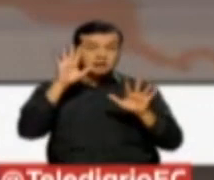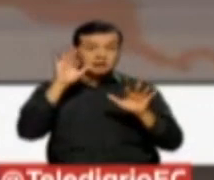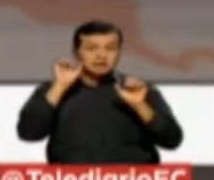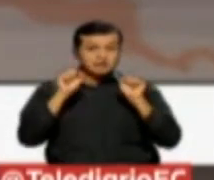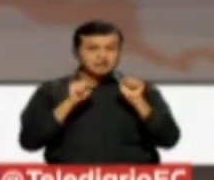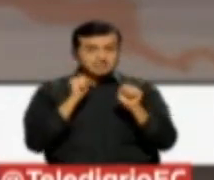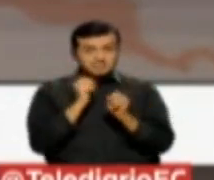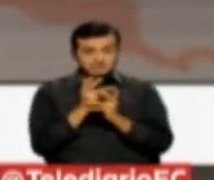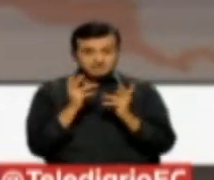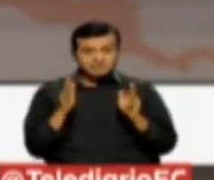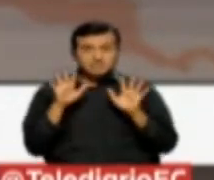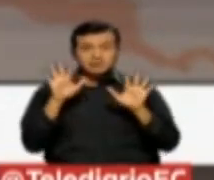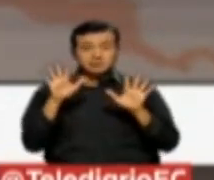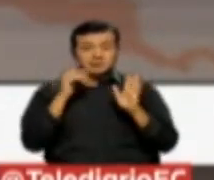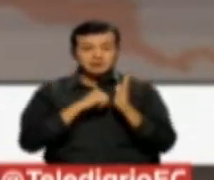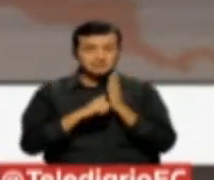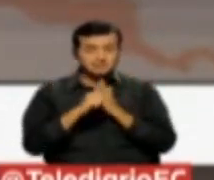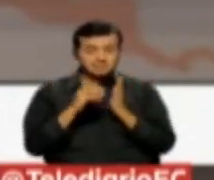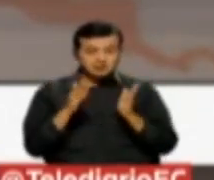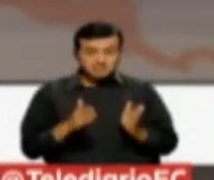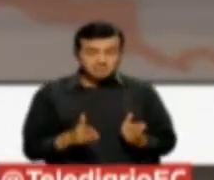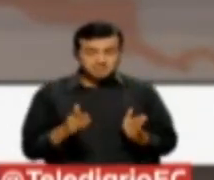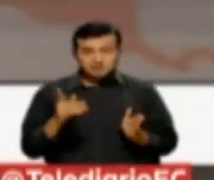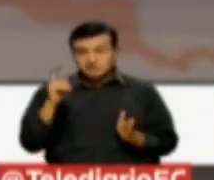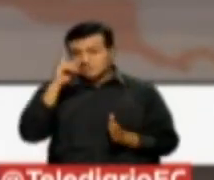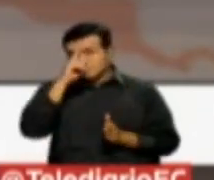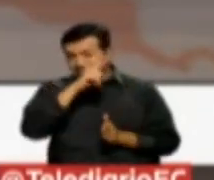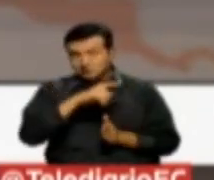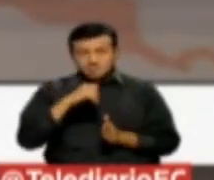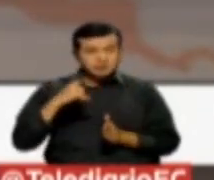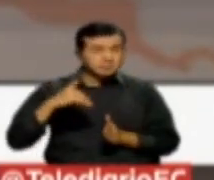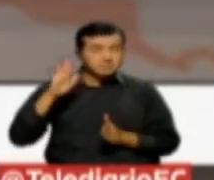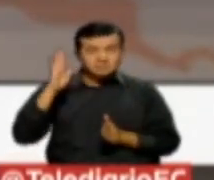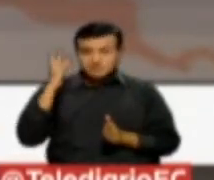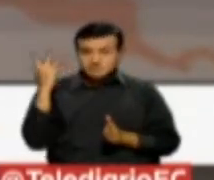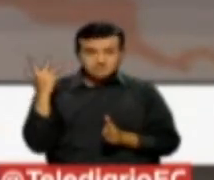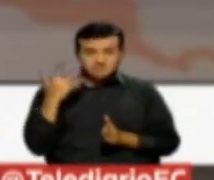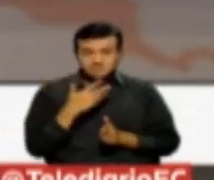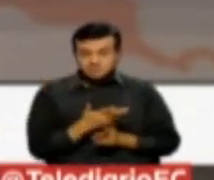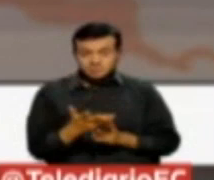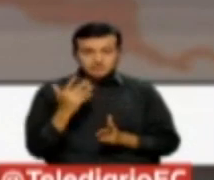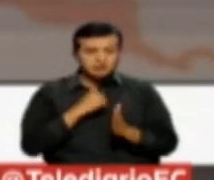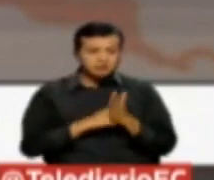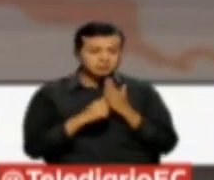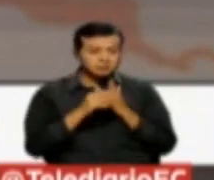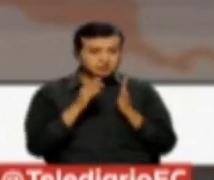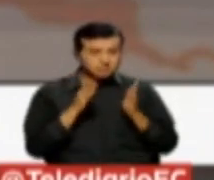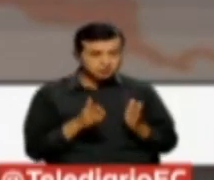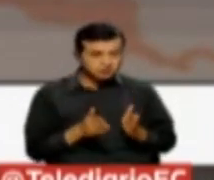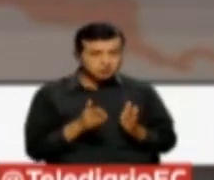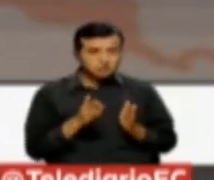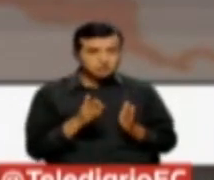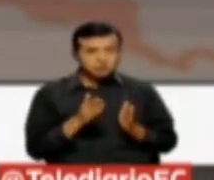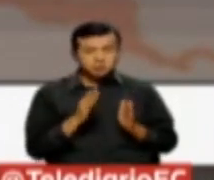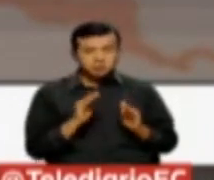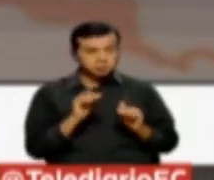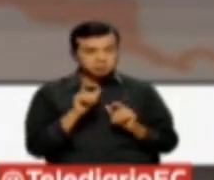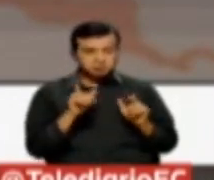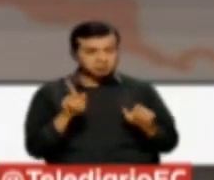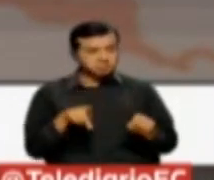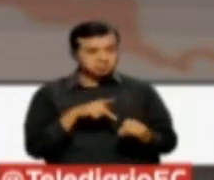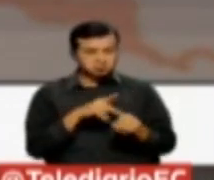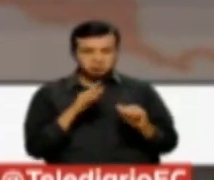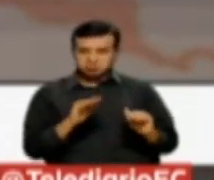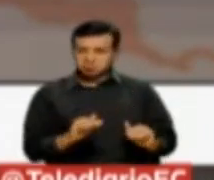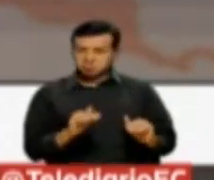pasados diez ministros ha sido muy difícil por más que hubo ministros que son personajes